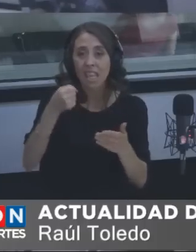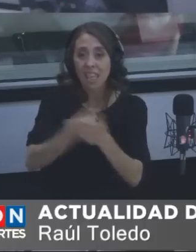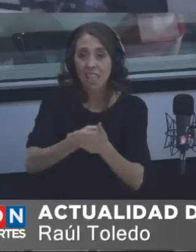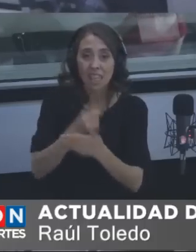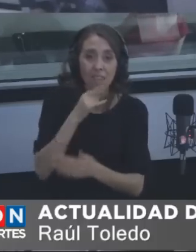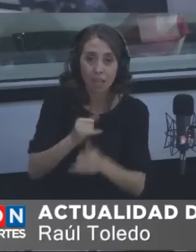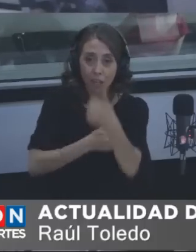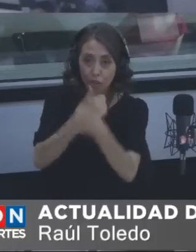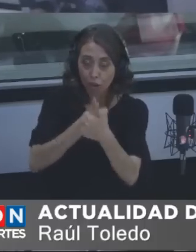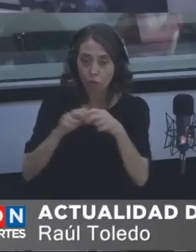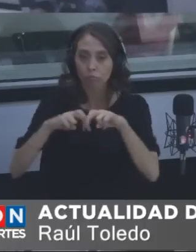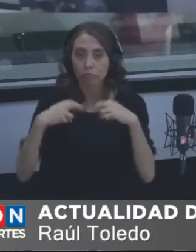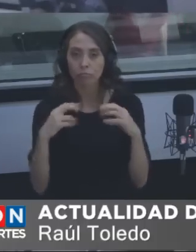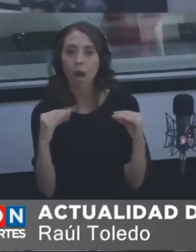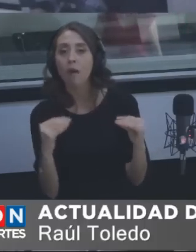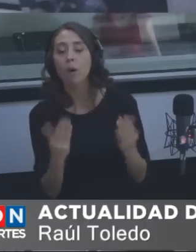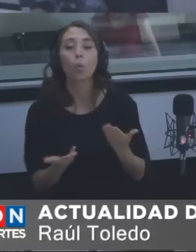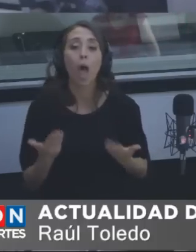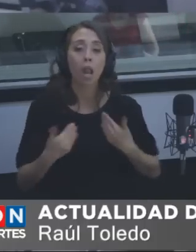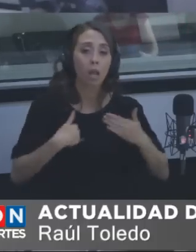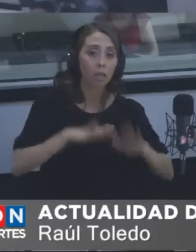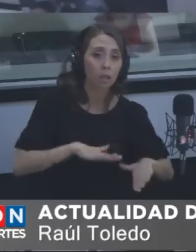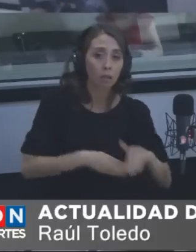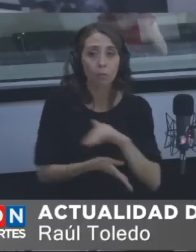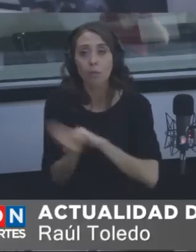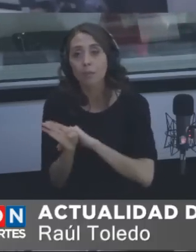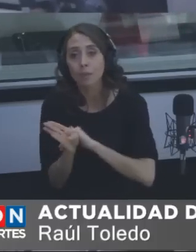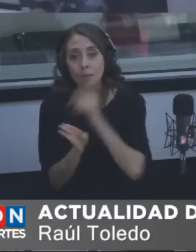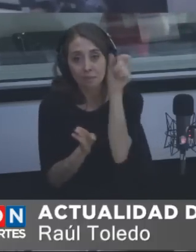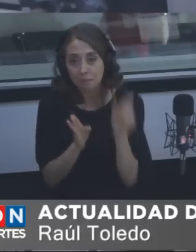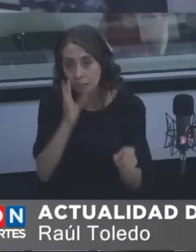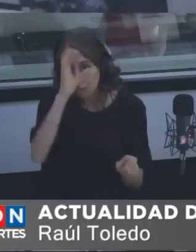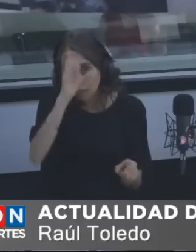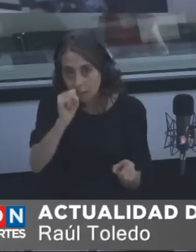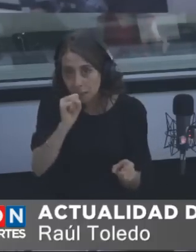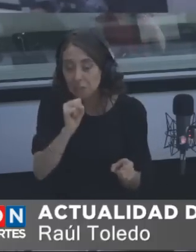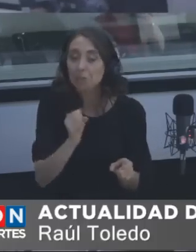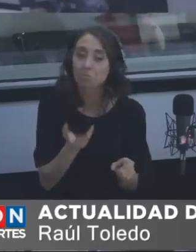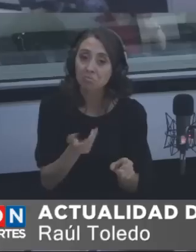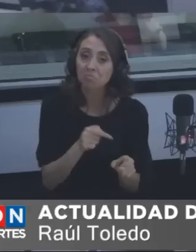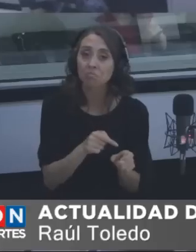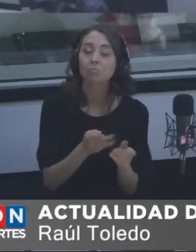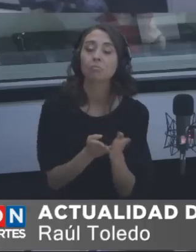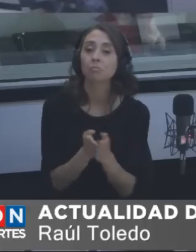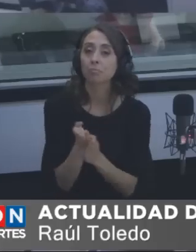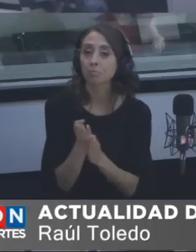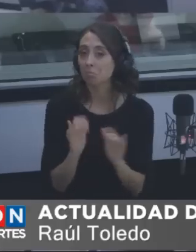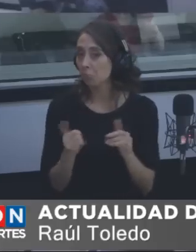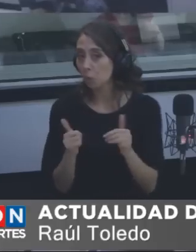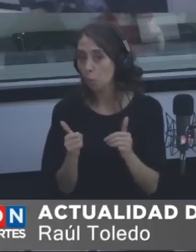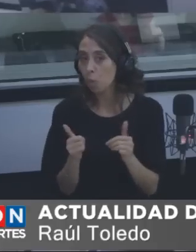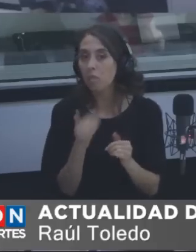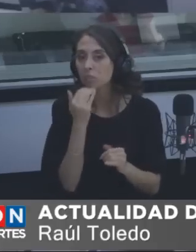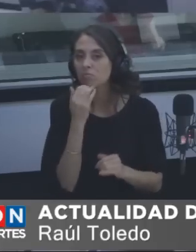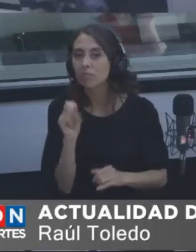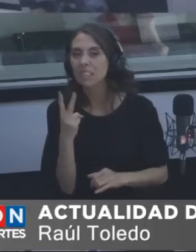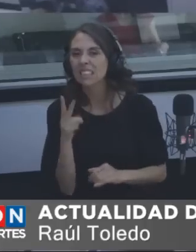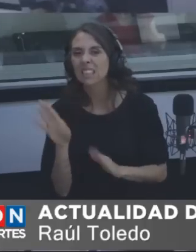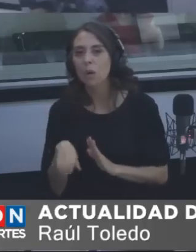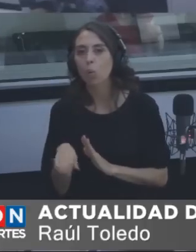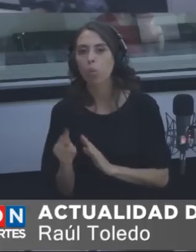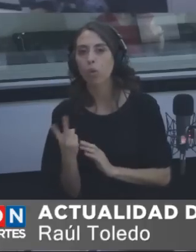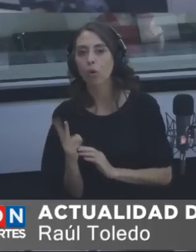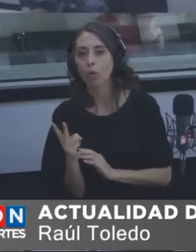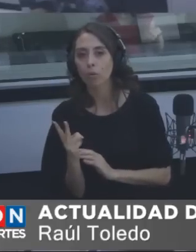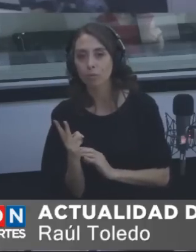se van a sentar a hablar para analizar la situación del argentino, que solamente ha entrado como un jugador secundario en estos compromisos